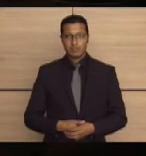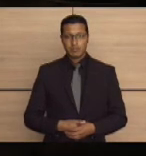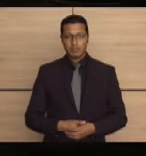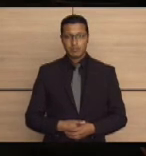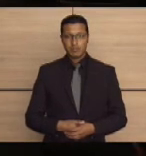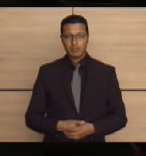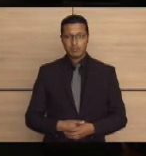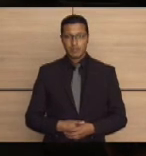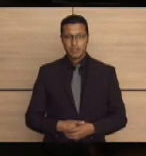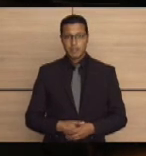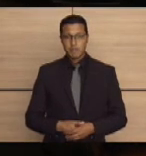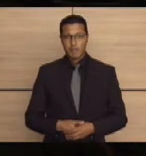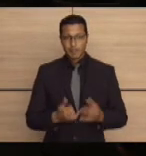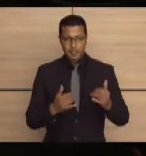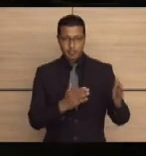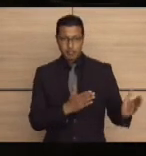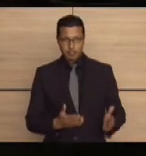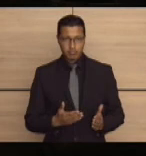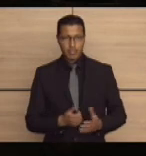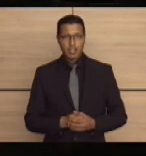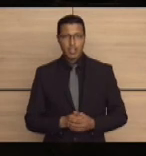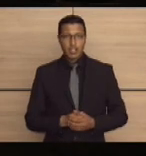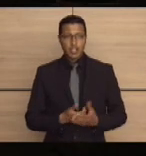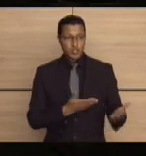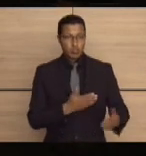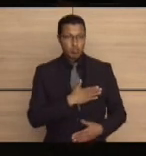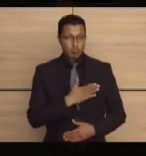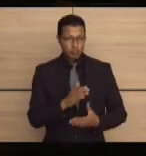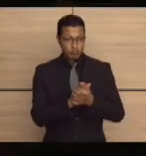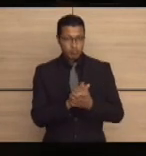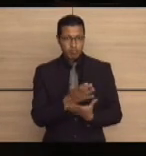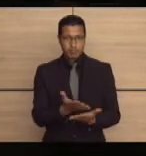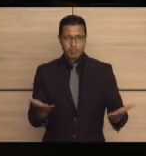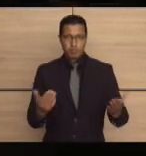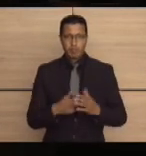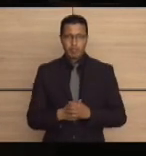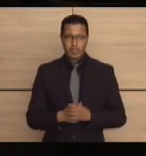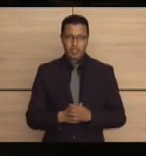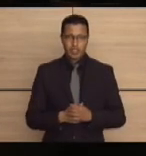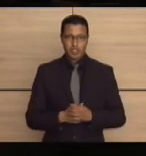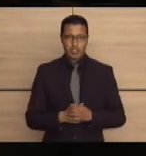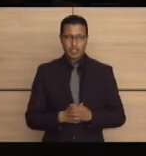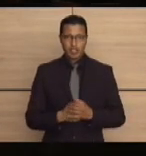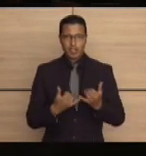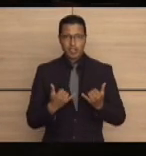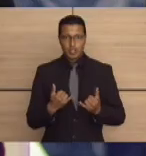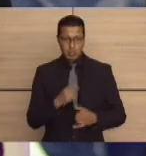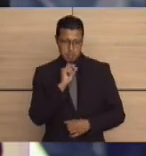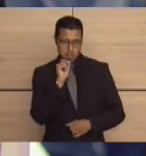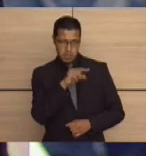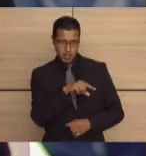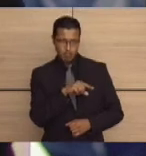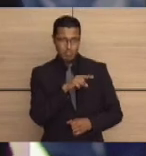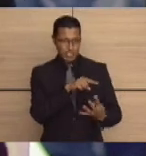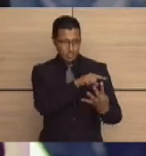Bueno, nos pasamos para acá abajo. Un gusto contar con todos ustedes. Un saludo. Quisiera hacerle una primera pregunta a